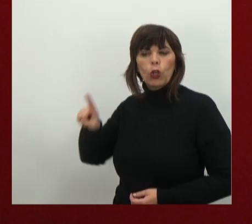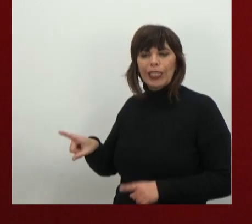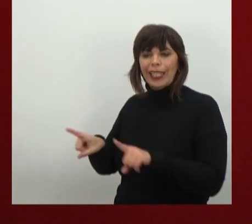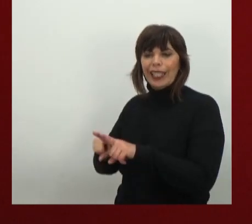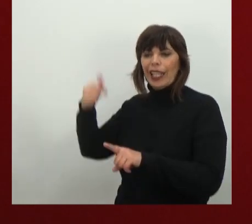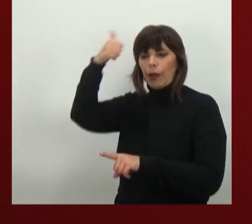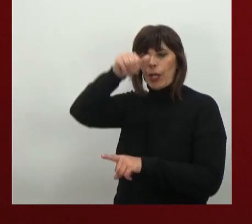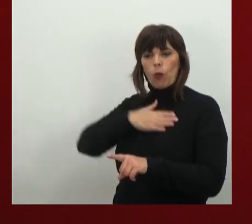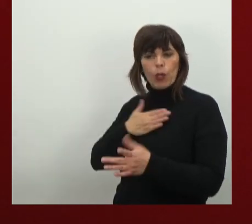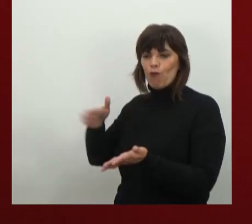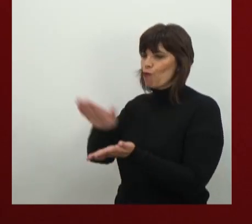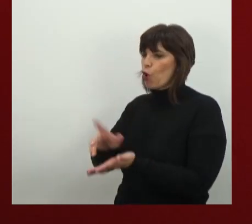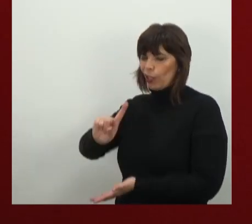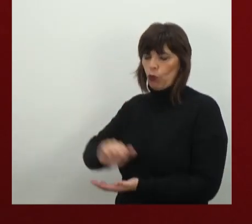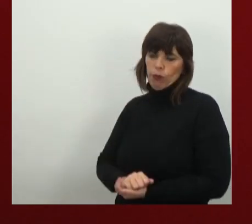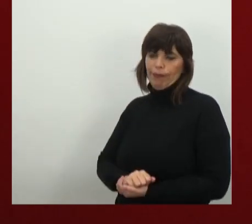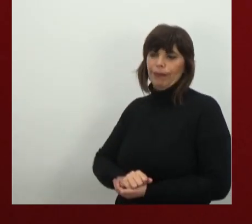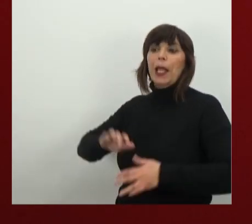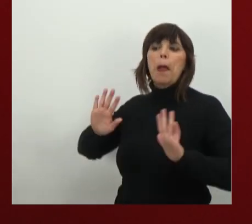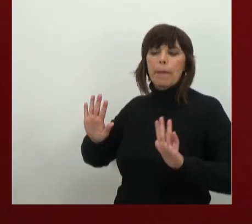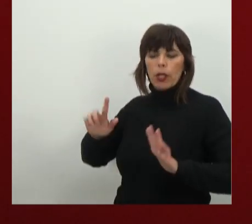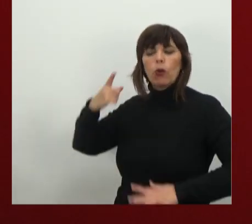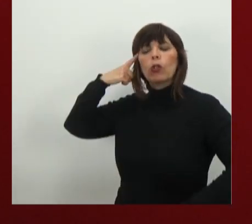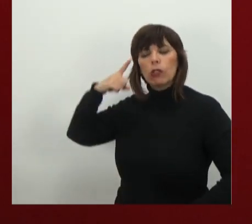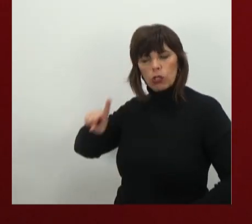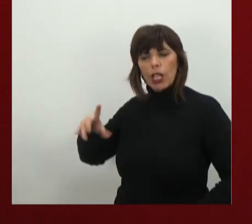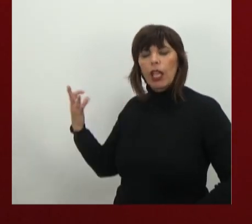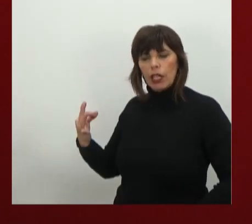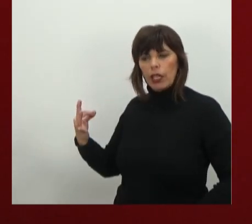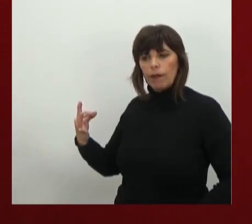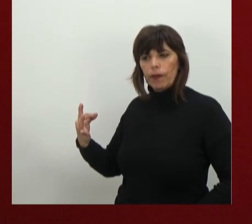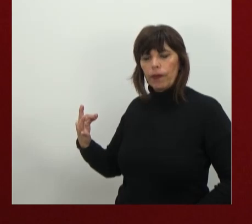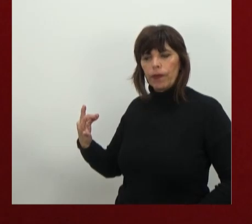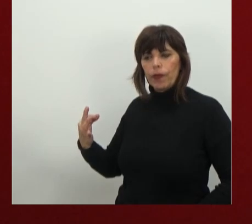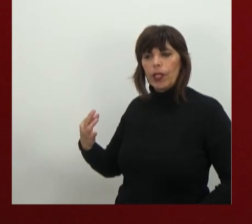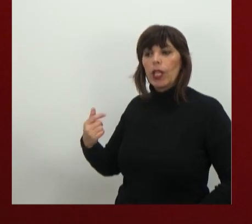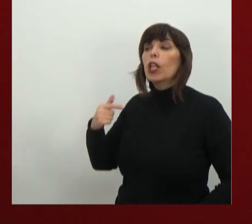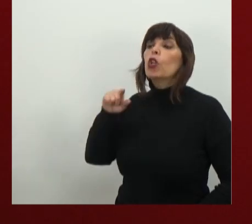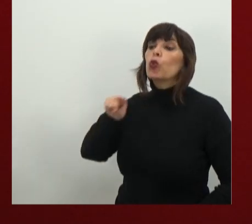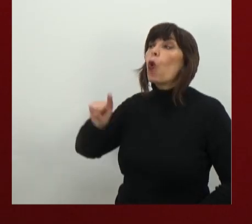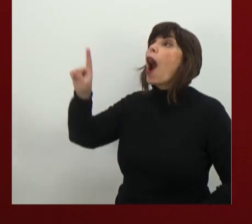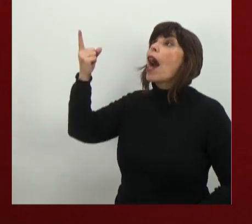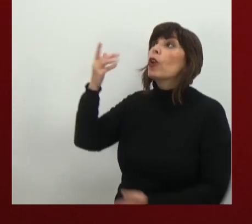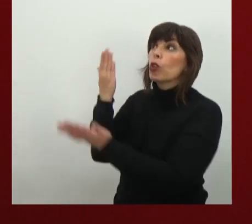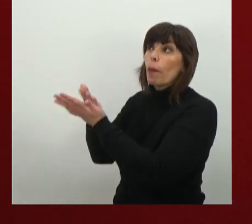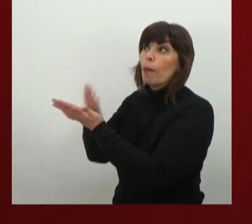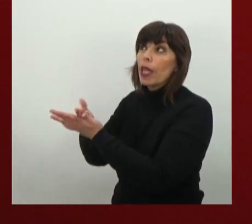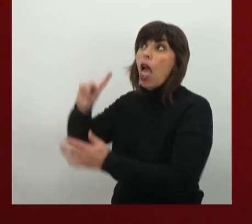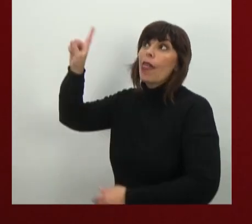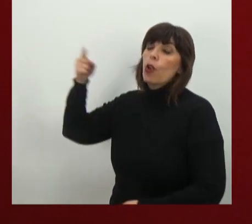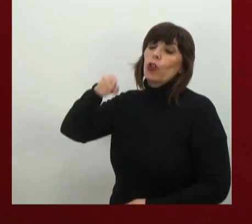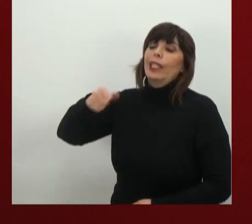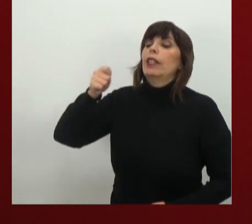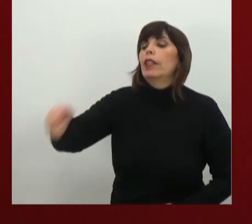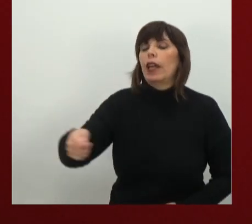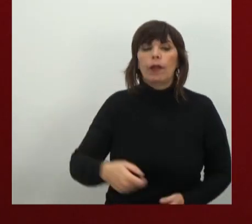muerto. Más, pero yo sé, Señor, que ahora también todo lo que pidas a Dios, Dios te lo dará.